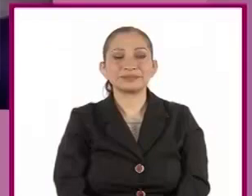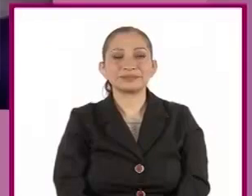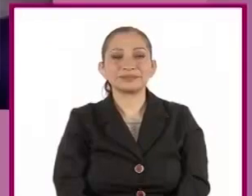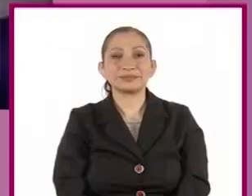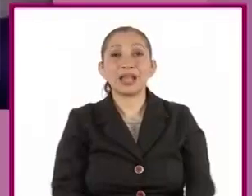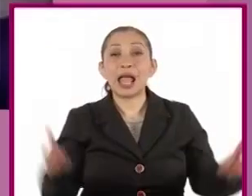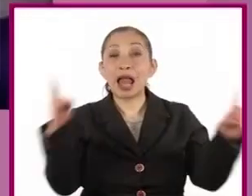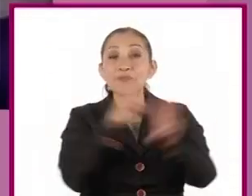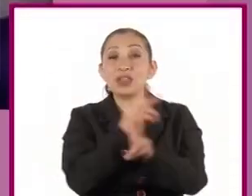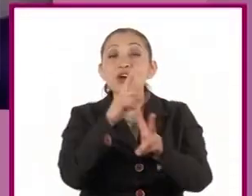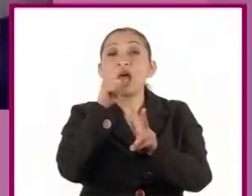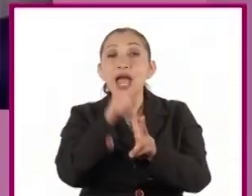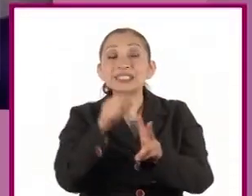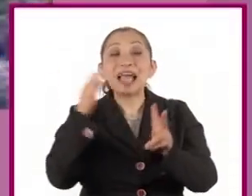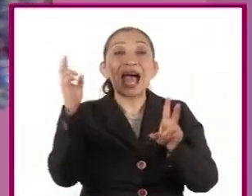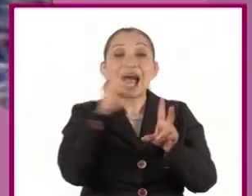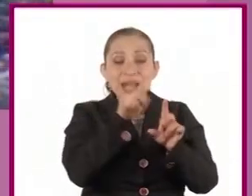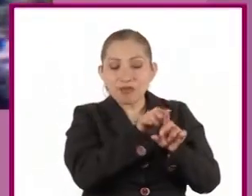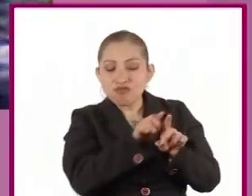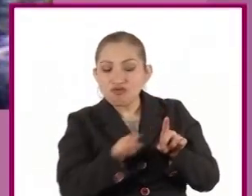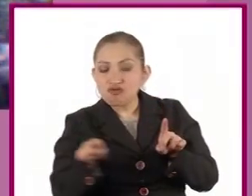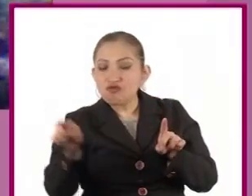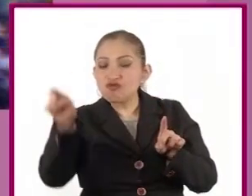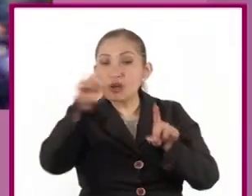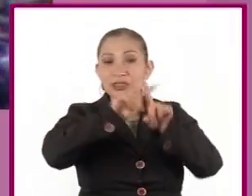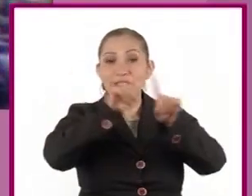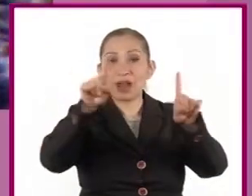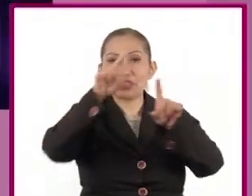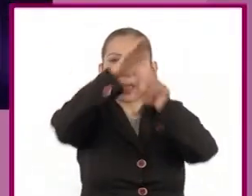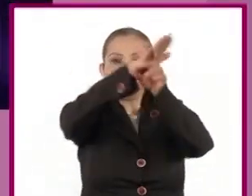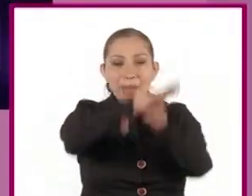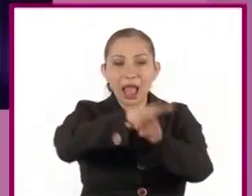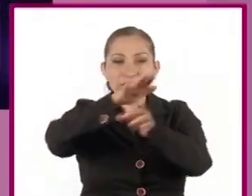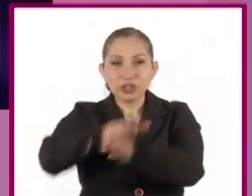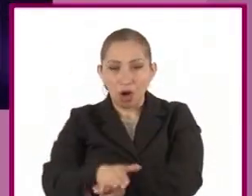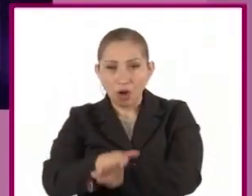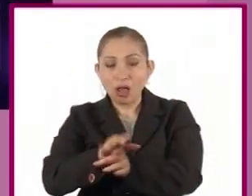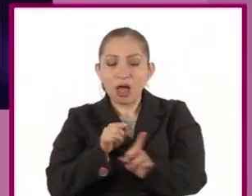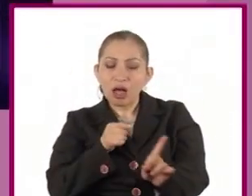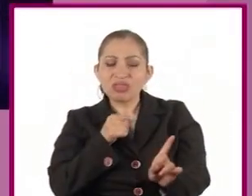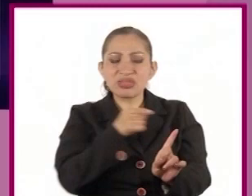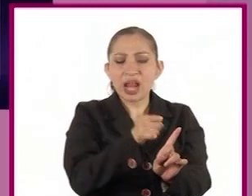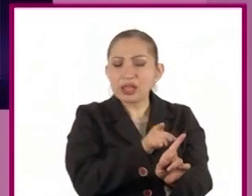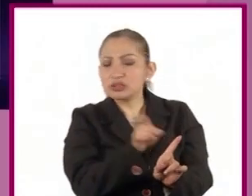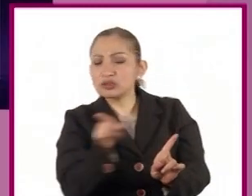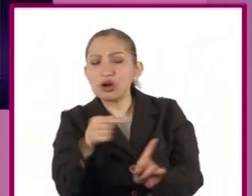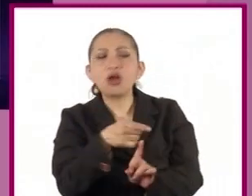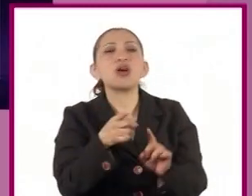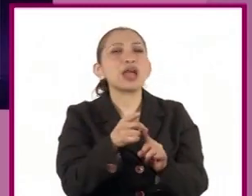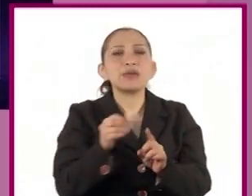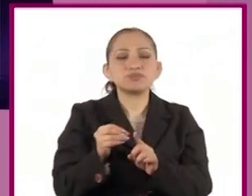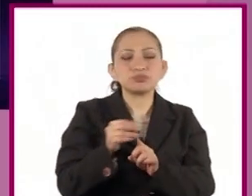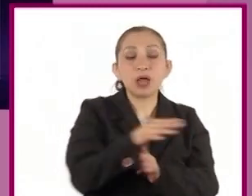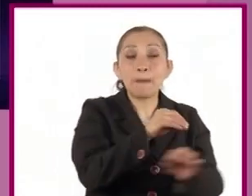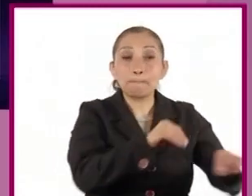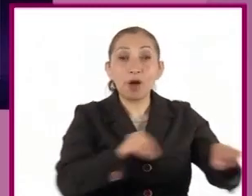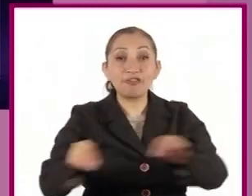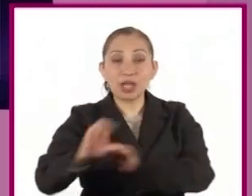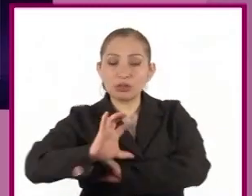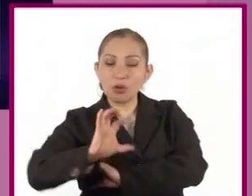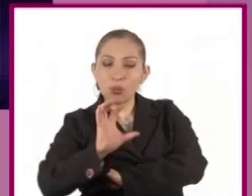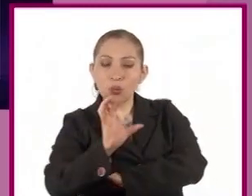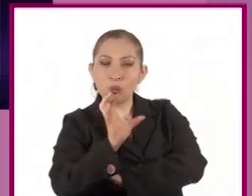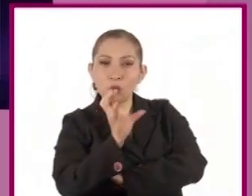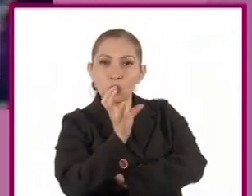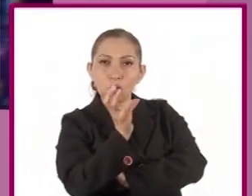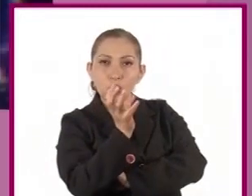El viento es una corriente de aire originado por la diferencia de presión. Su dirección se ve influenciada por el movimiento de